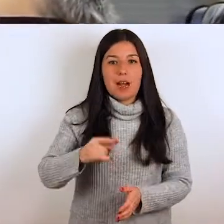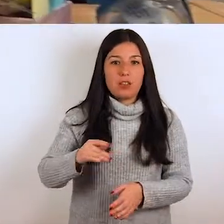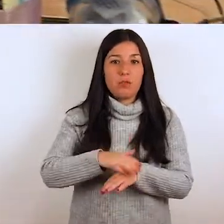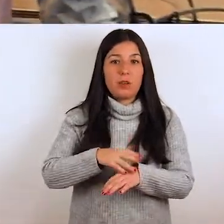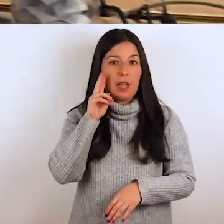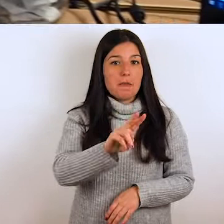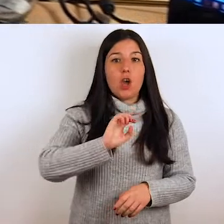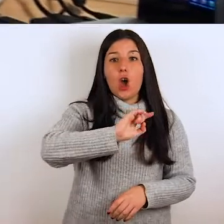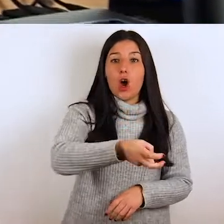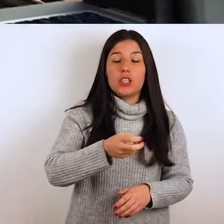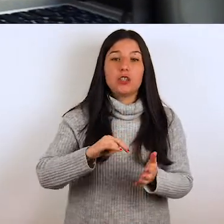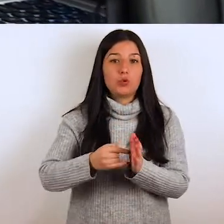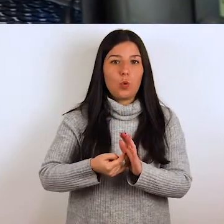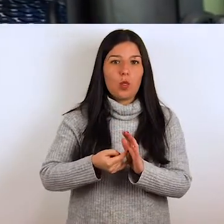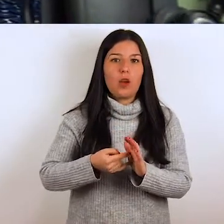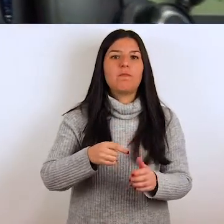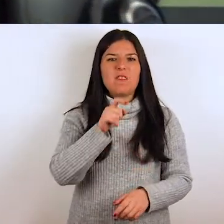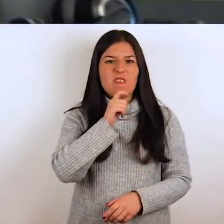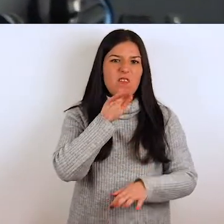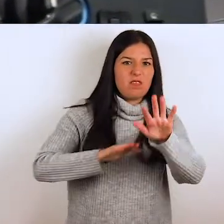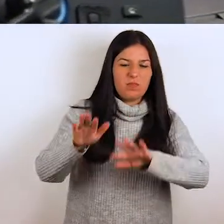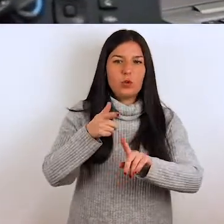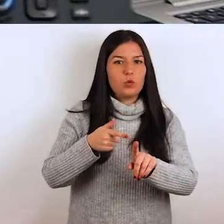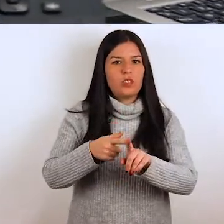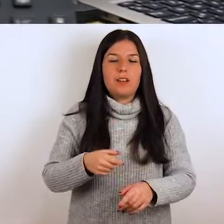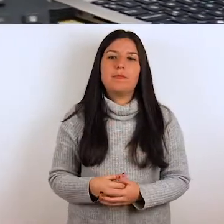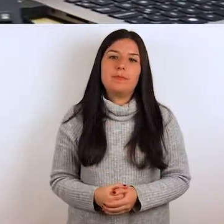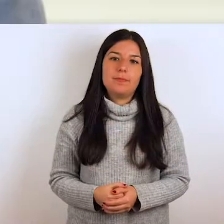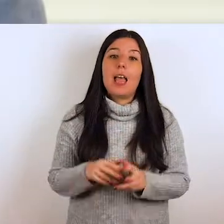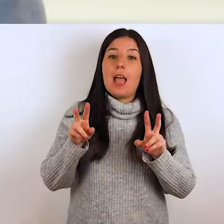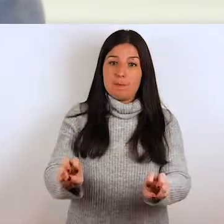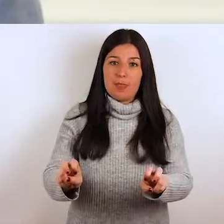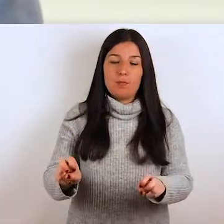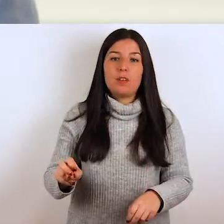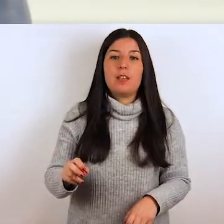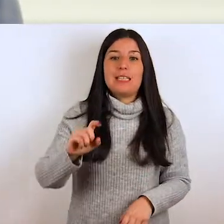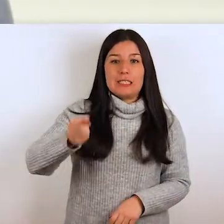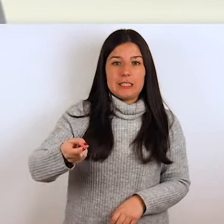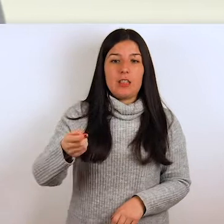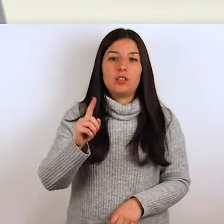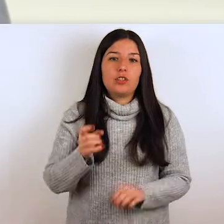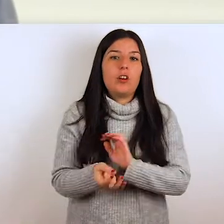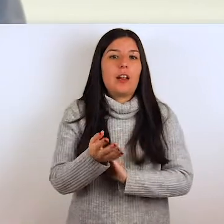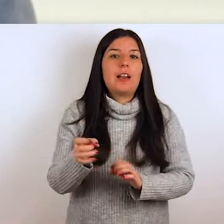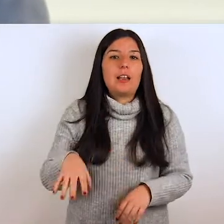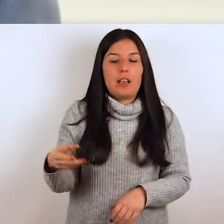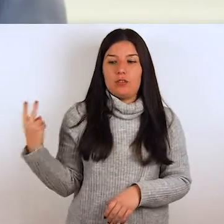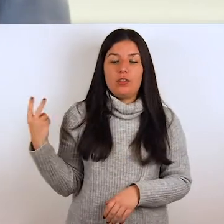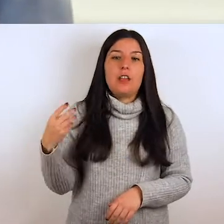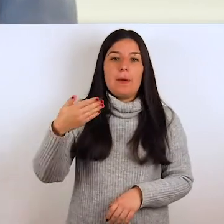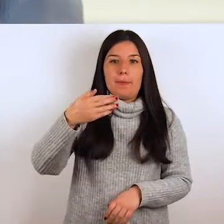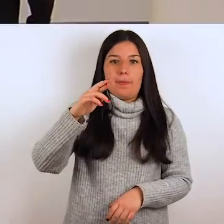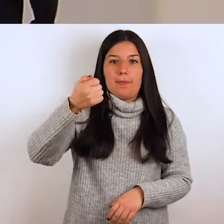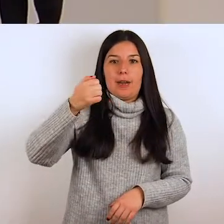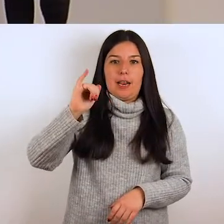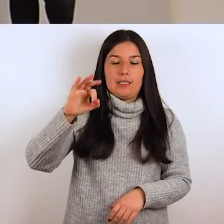porque vimos que otras soluciones eran demasiado complejas. Al principio en Sendra éramos Brasil, pero con el paso de los años